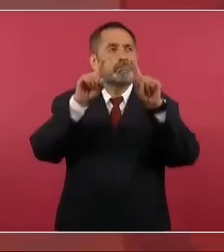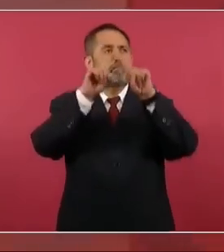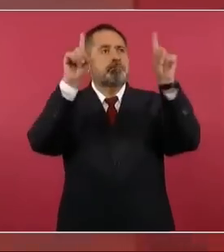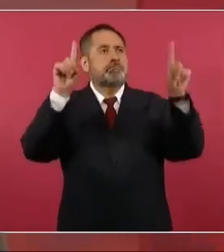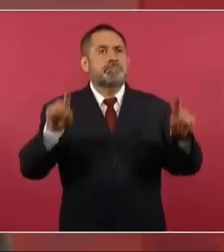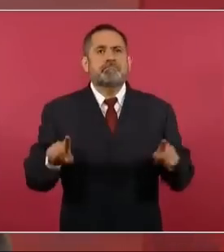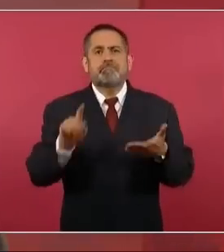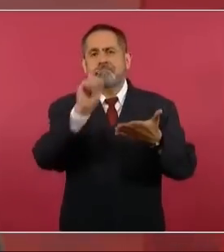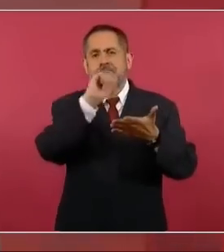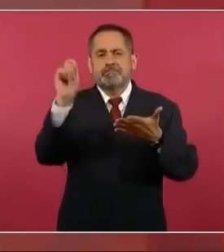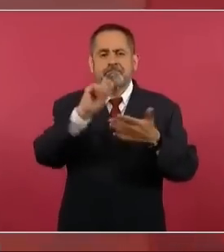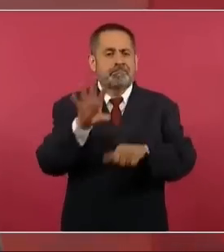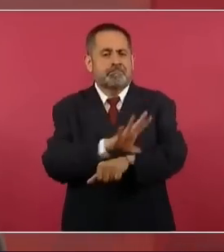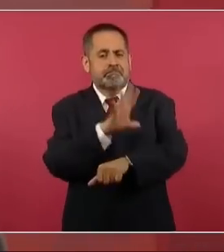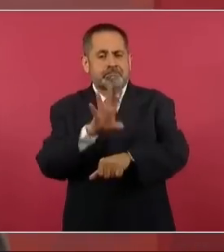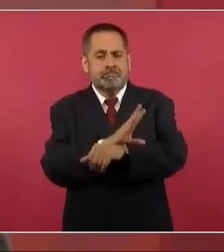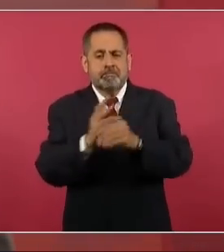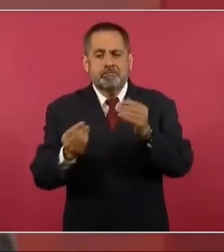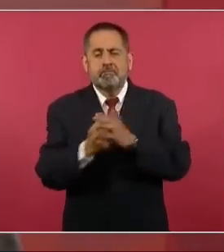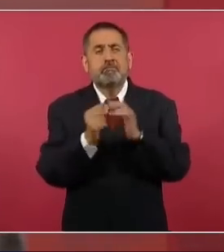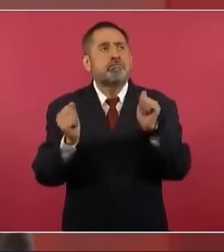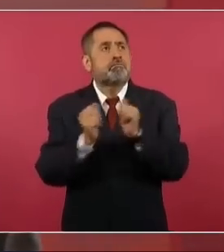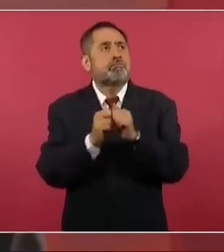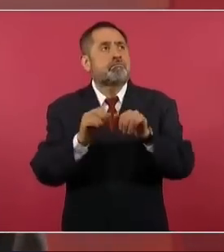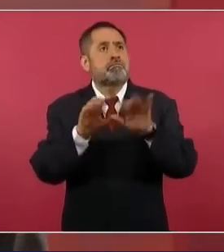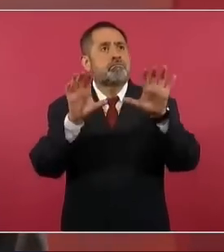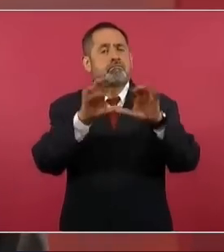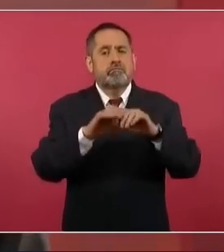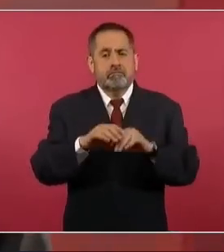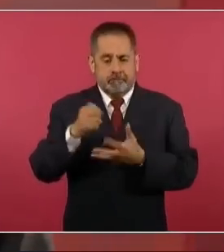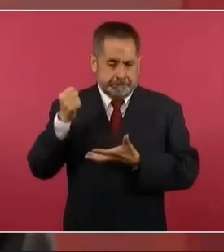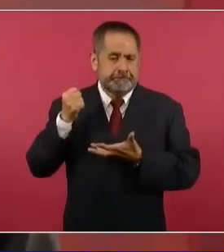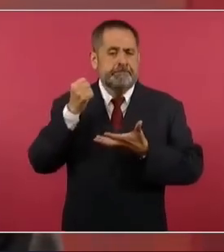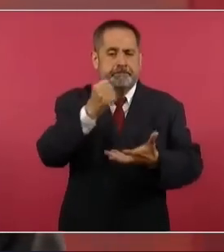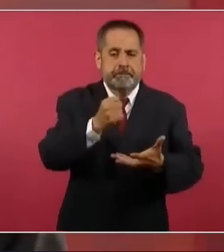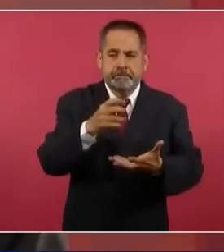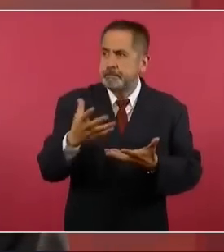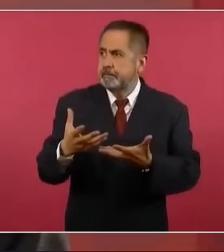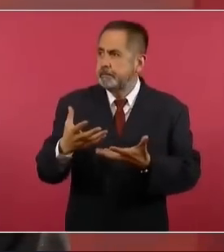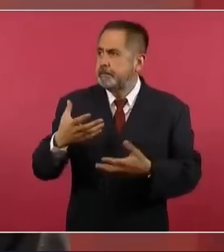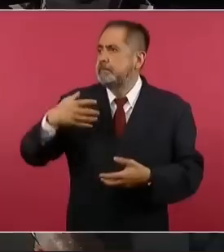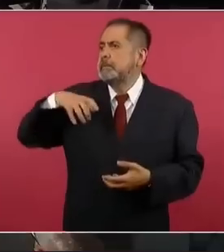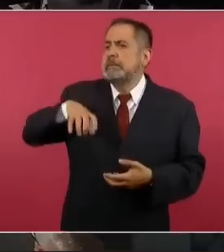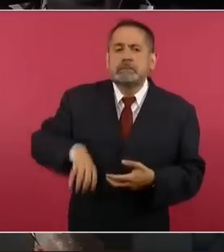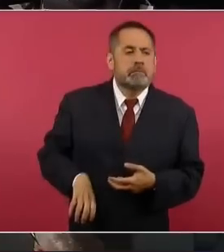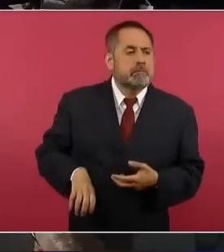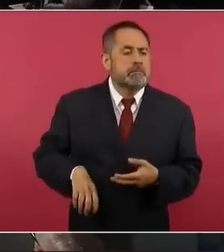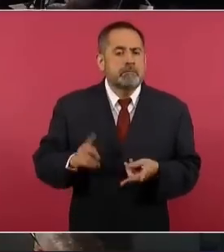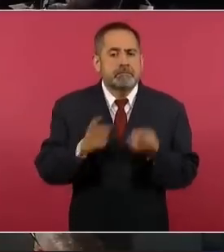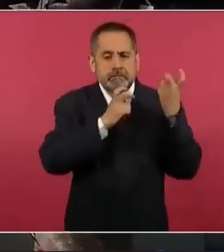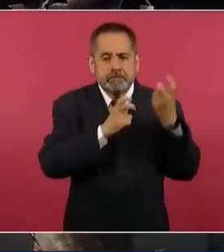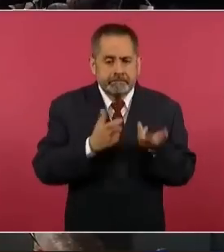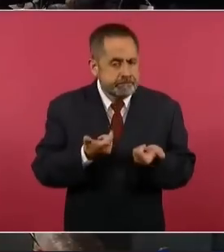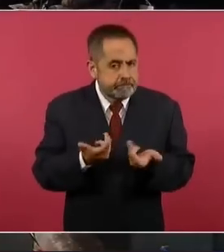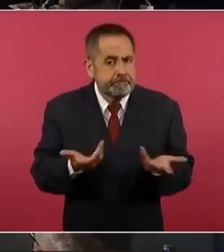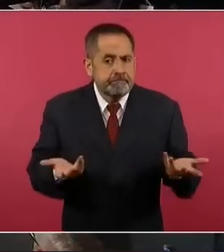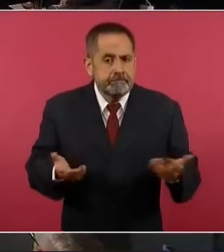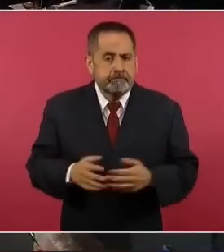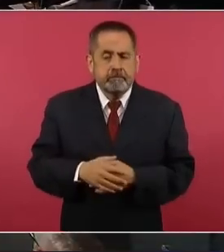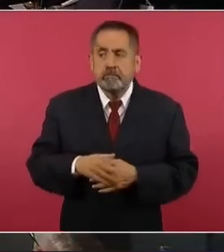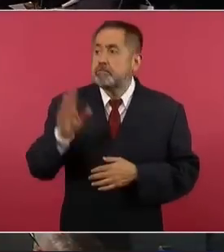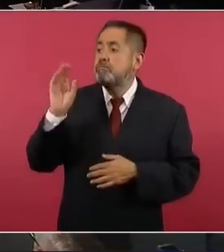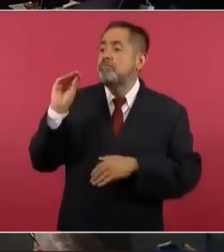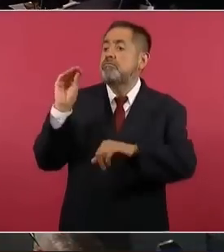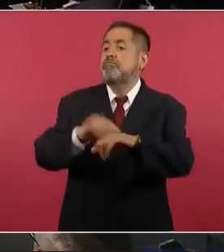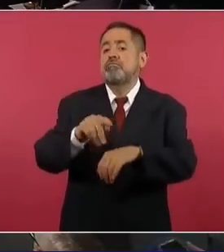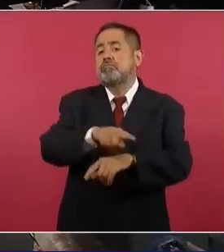electrónicos y se robaban el dinero. bebederos